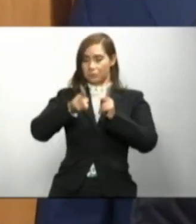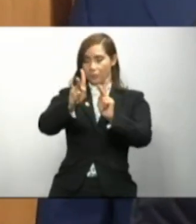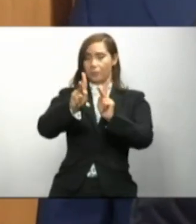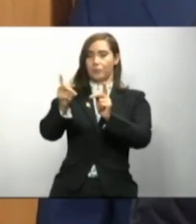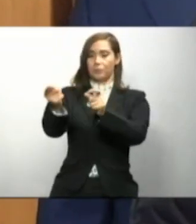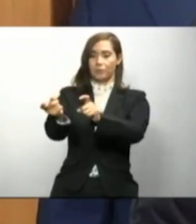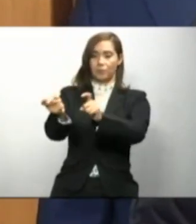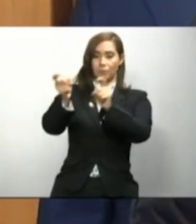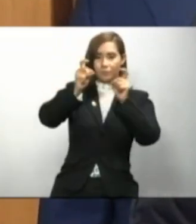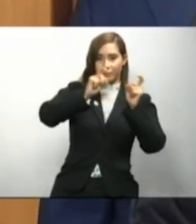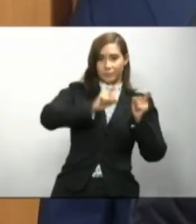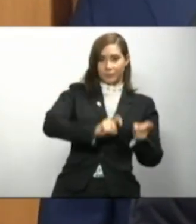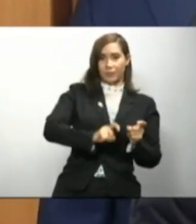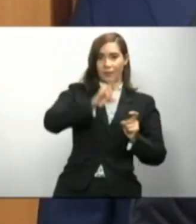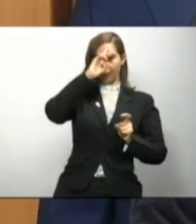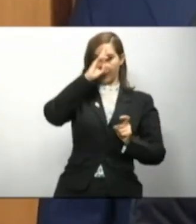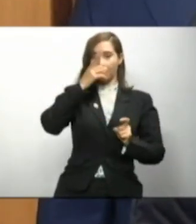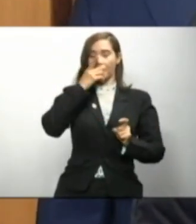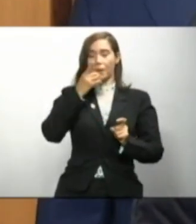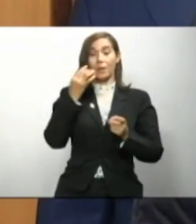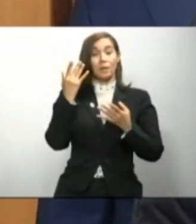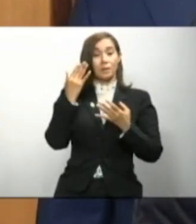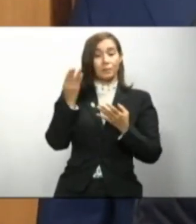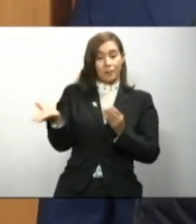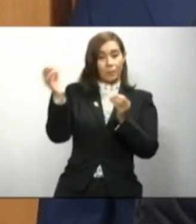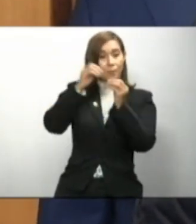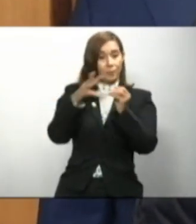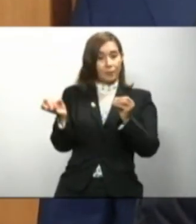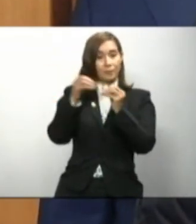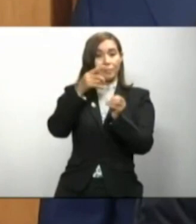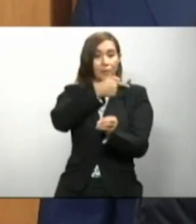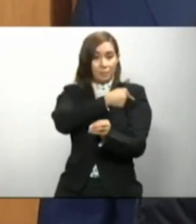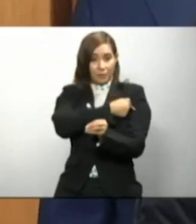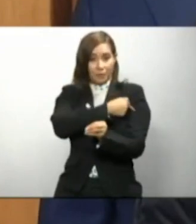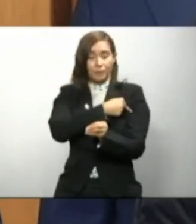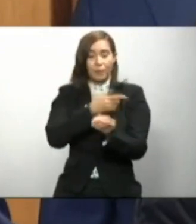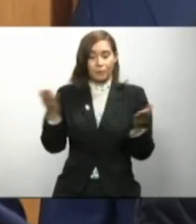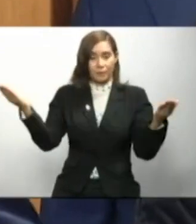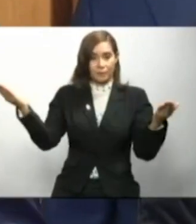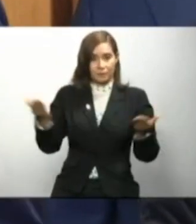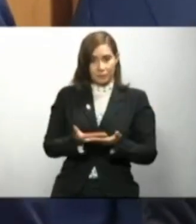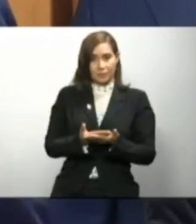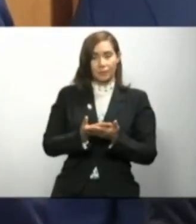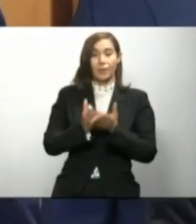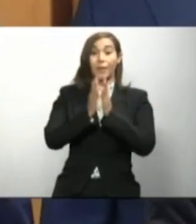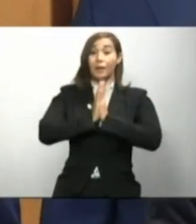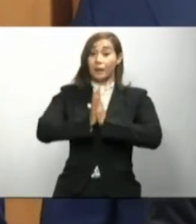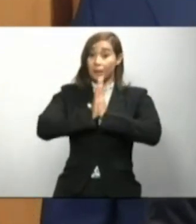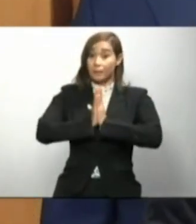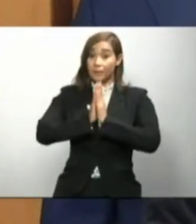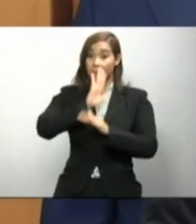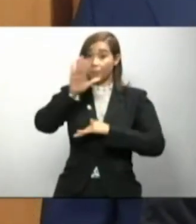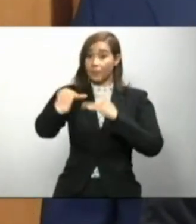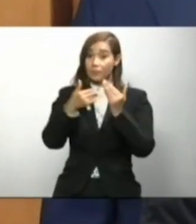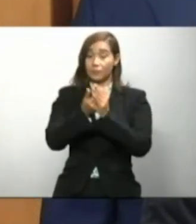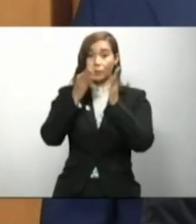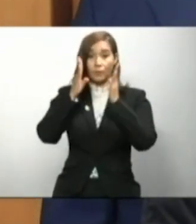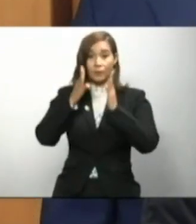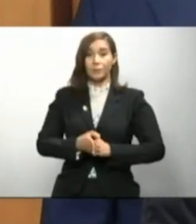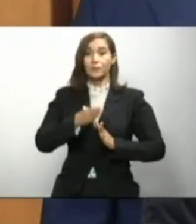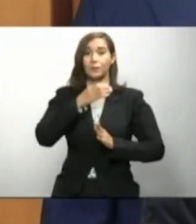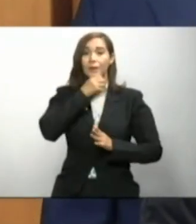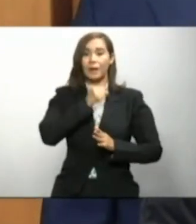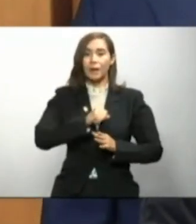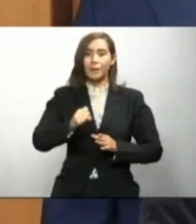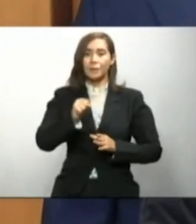fue lo que hicimos y esperamos que sigan llegando y le pedimos que vaya mañana a todas las personas de